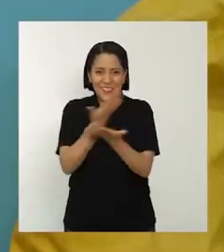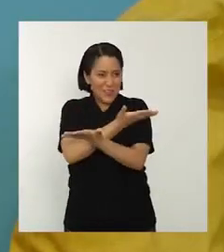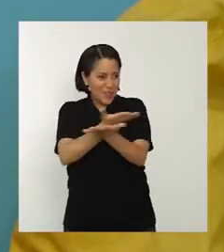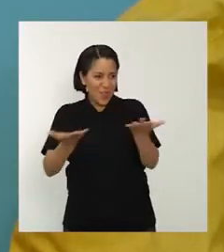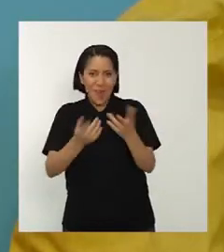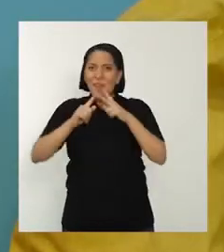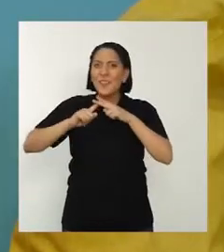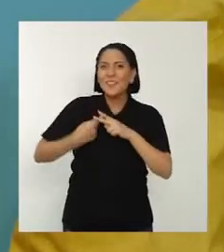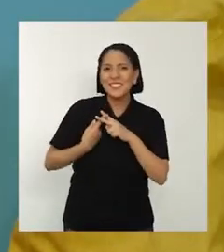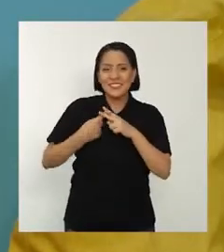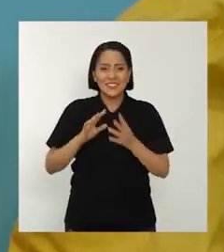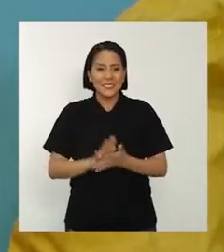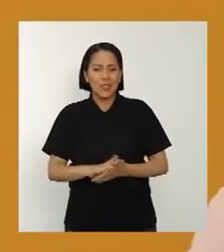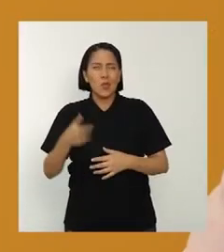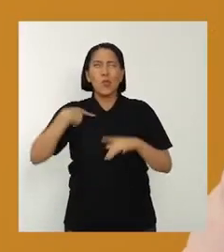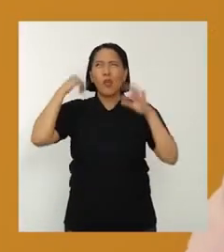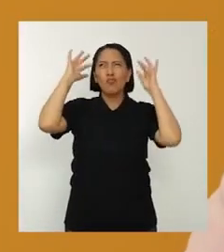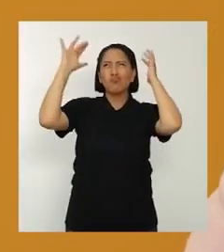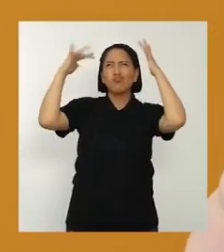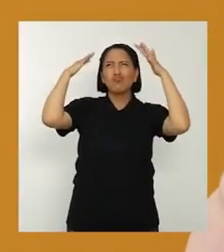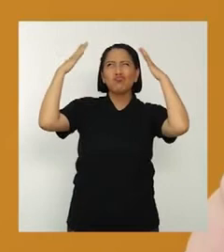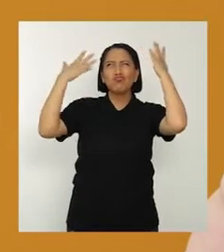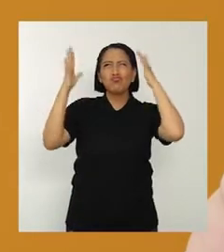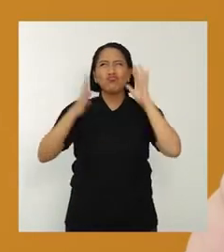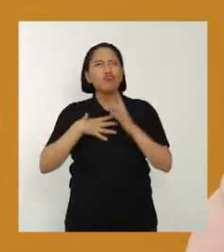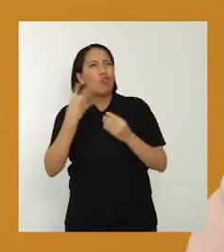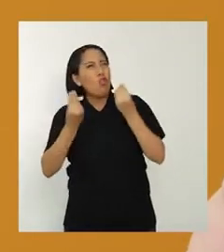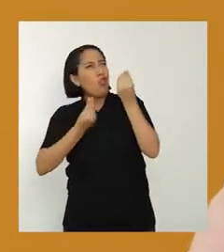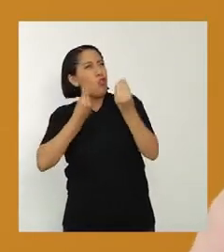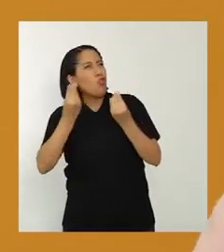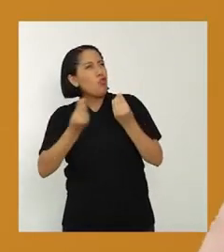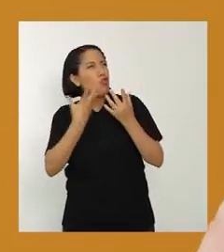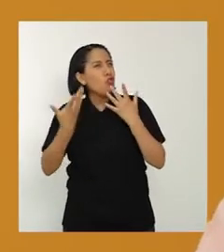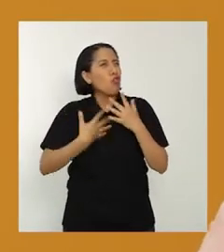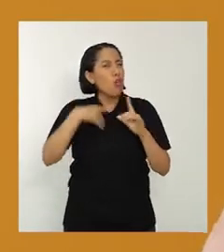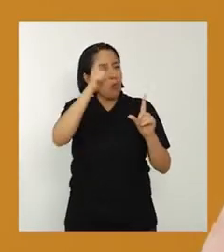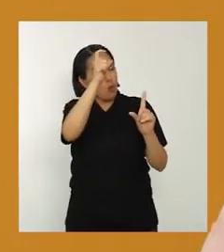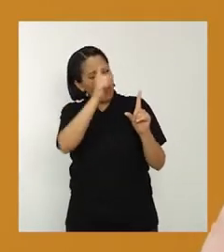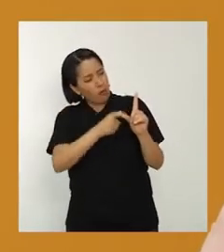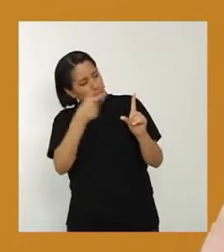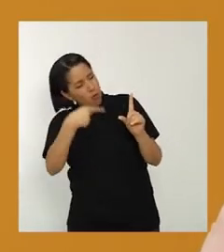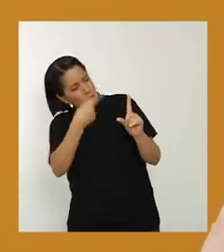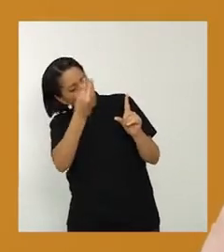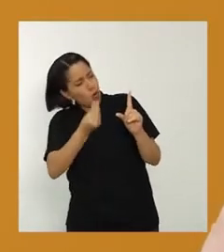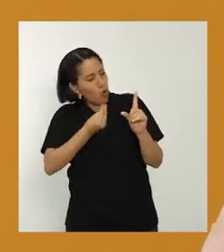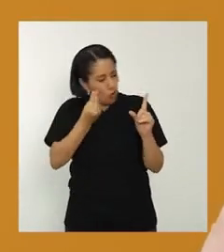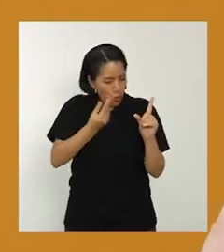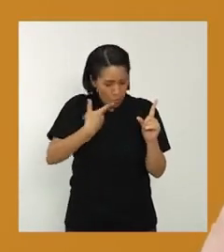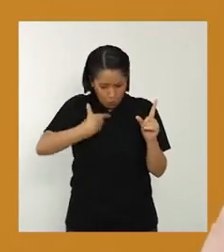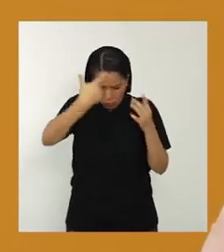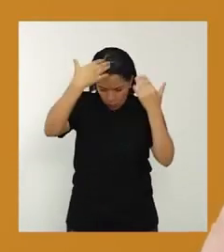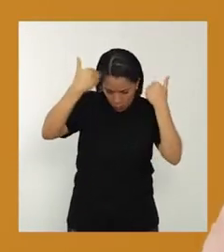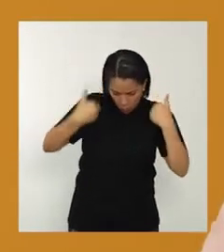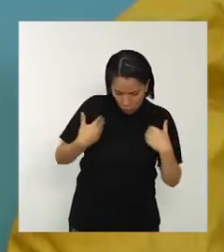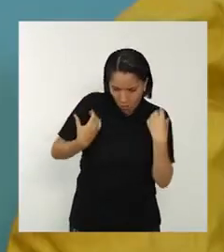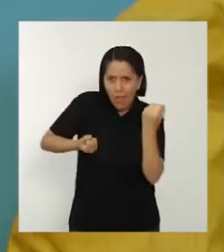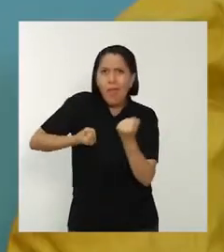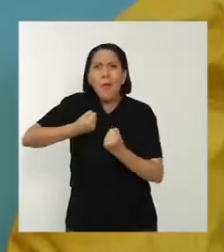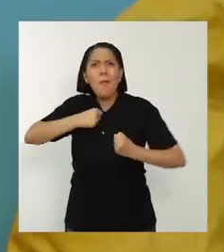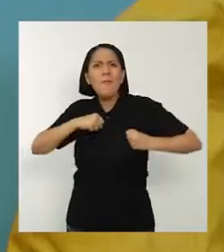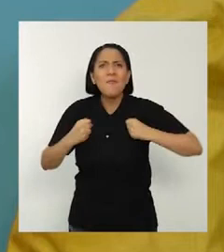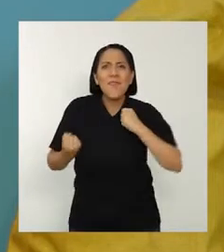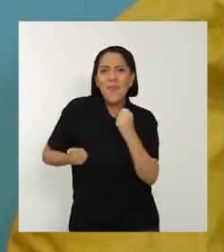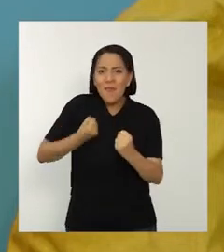Estamos listas y listos para empezar. Estaba pensando, Ray, que una de las cosas que hace que veamos vida en nosotros es el movimiento.